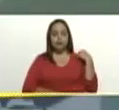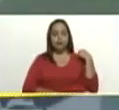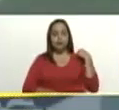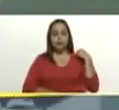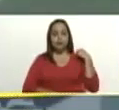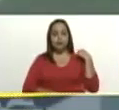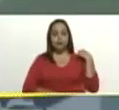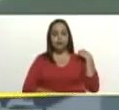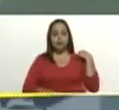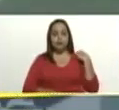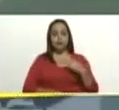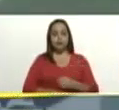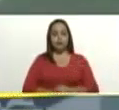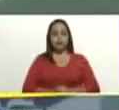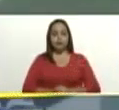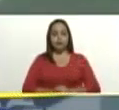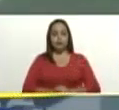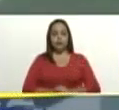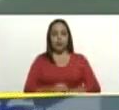En Venezuela,